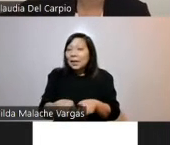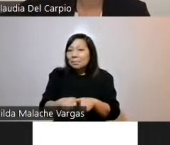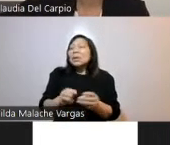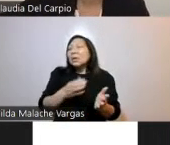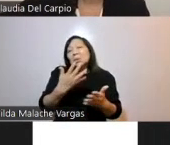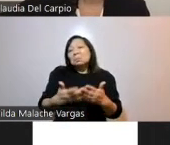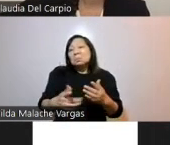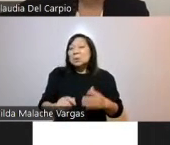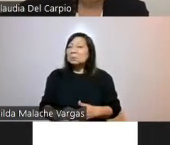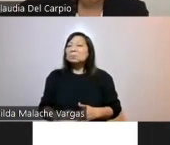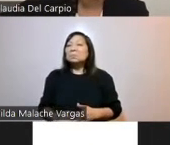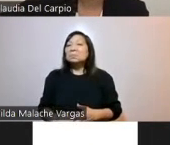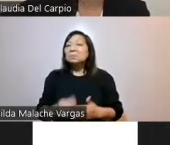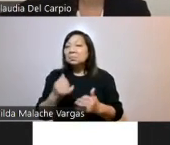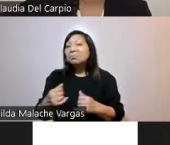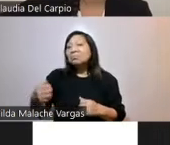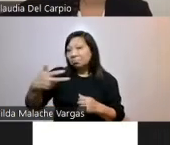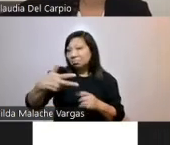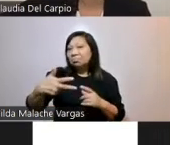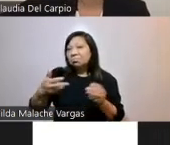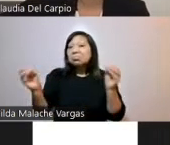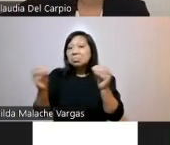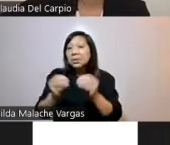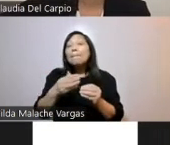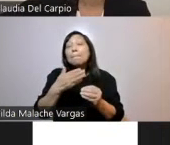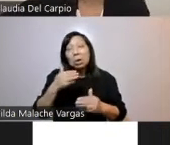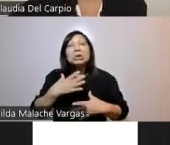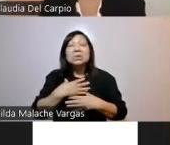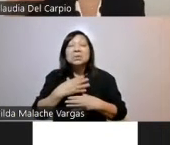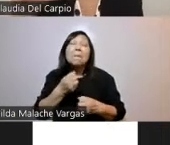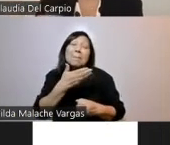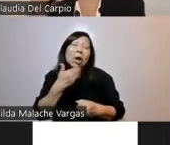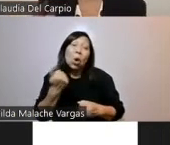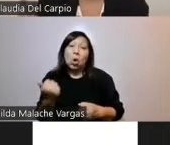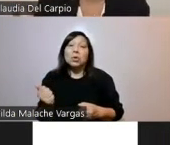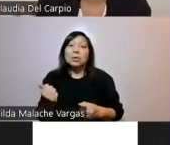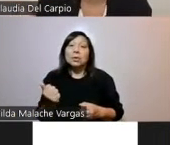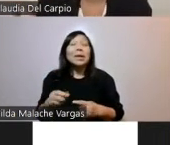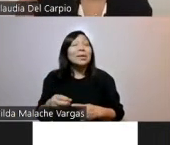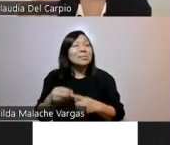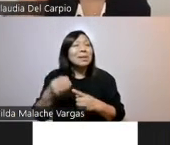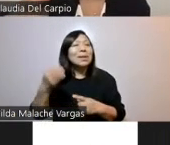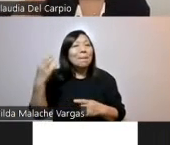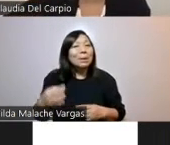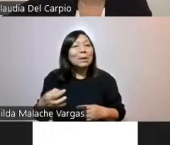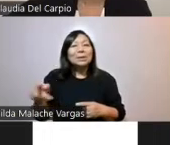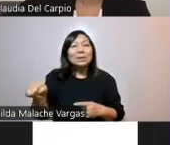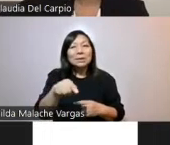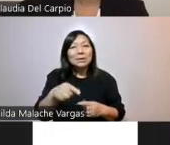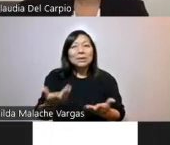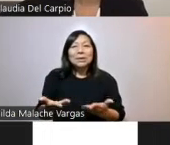degradable. Entonces, en general, estas tres son opciones más saludables, especialmente en quienes